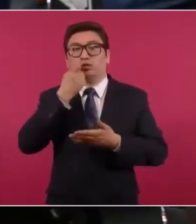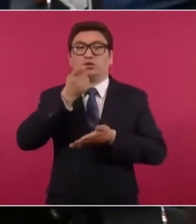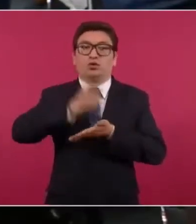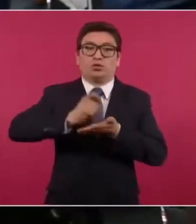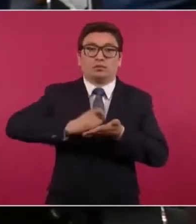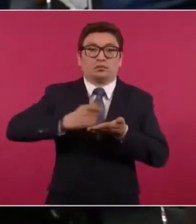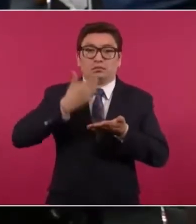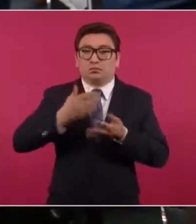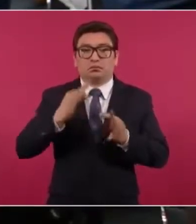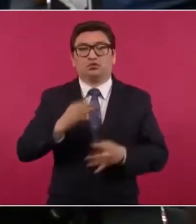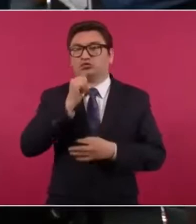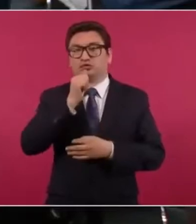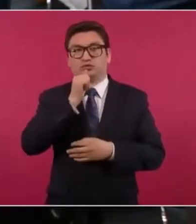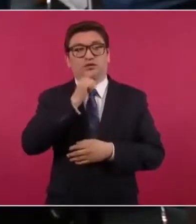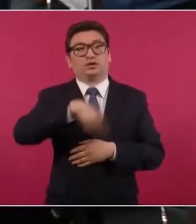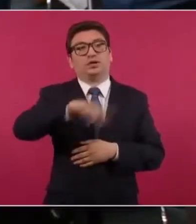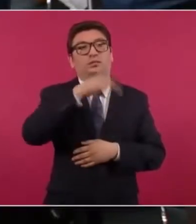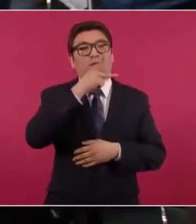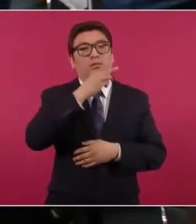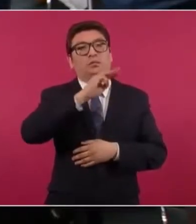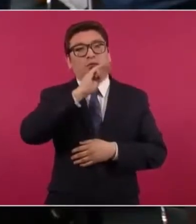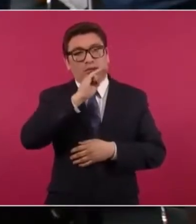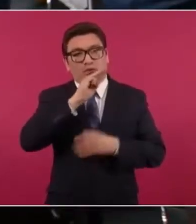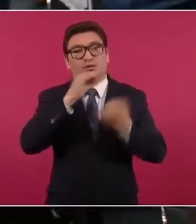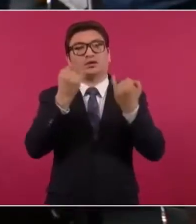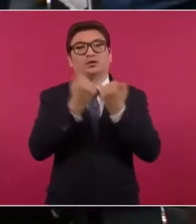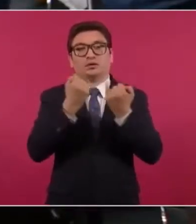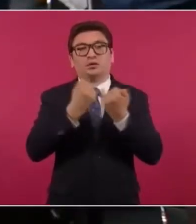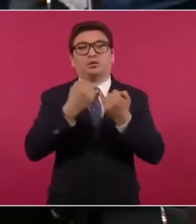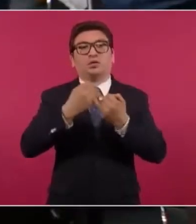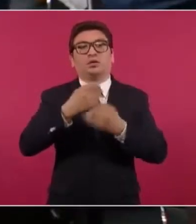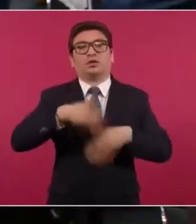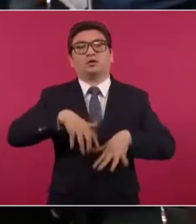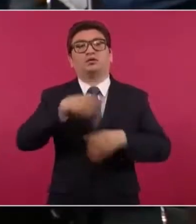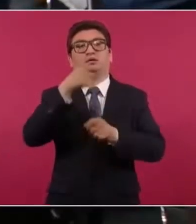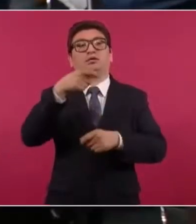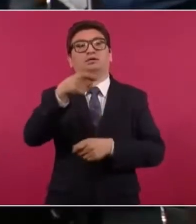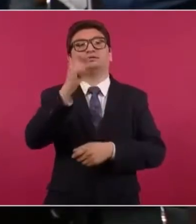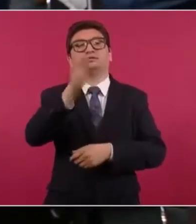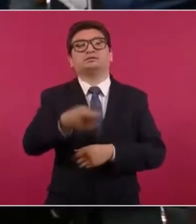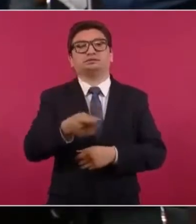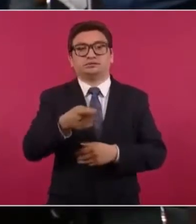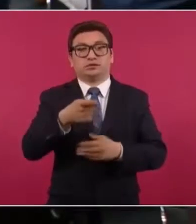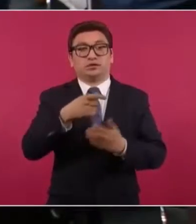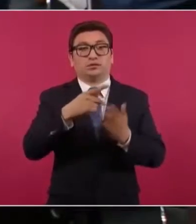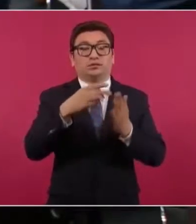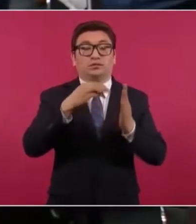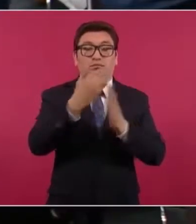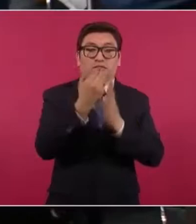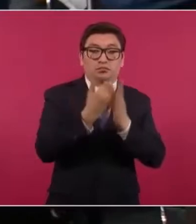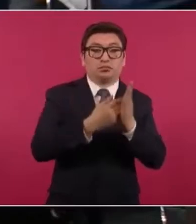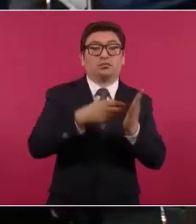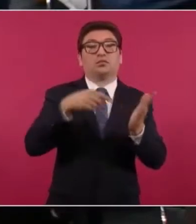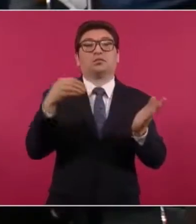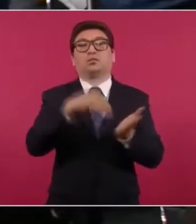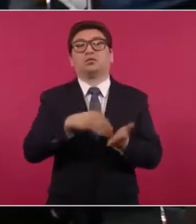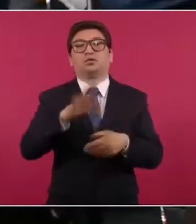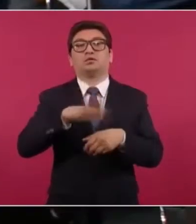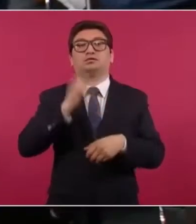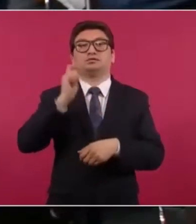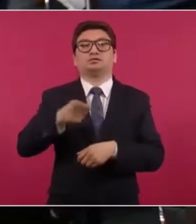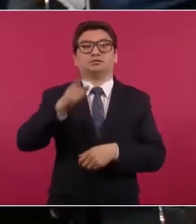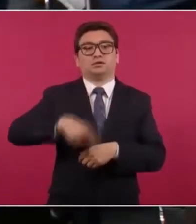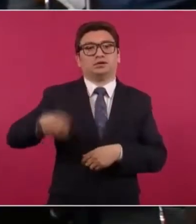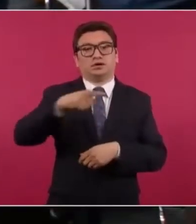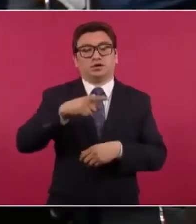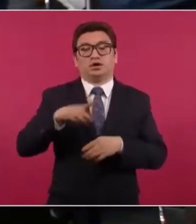padres de familias han manifestado en el sentido de que piensan que con esta medida pudiera ahondarse un poco más el déficit que